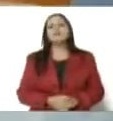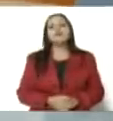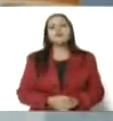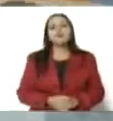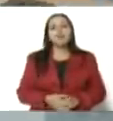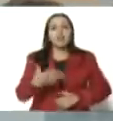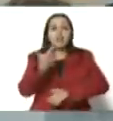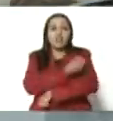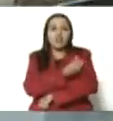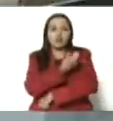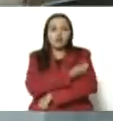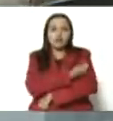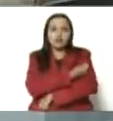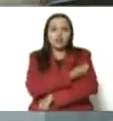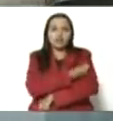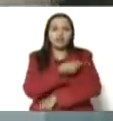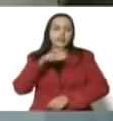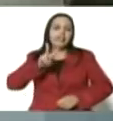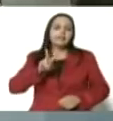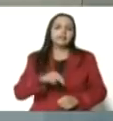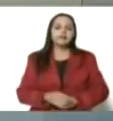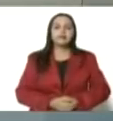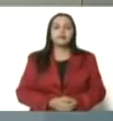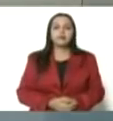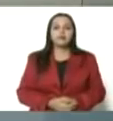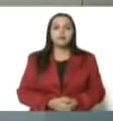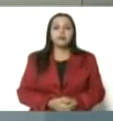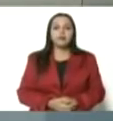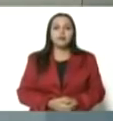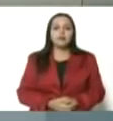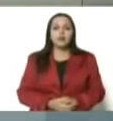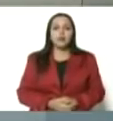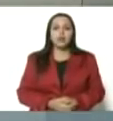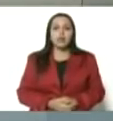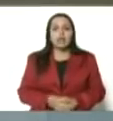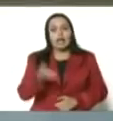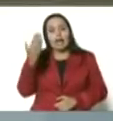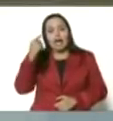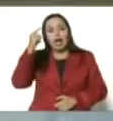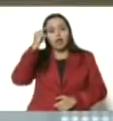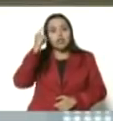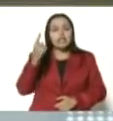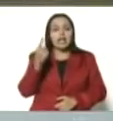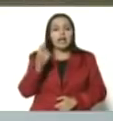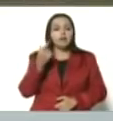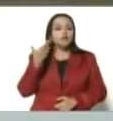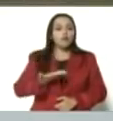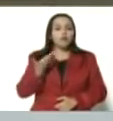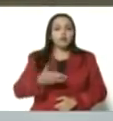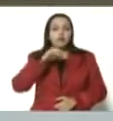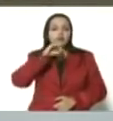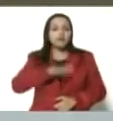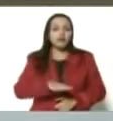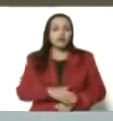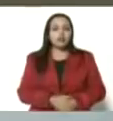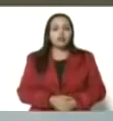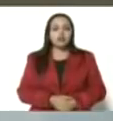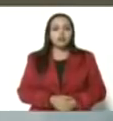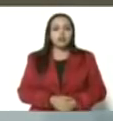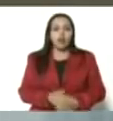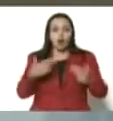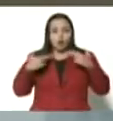vacuna Sputnik V. Fue aquel día un momento realmente histórico. Venía la